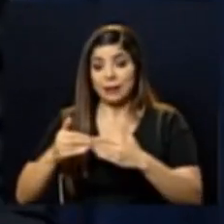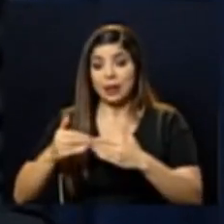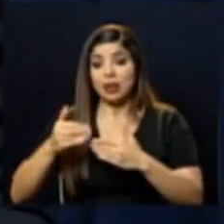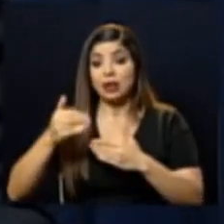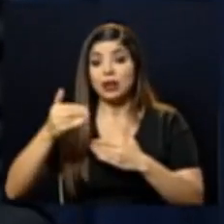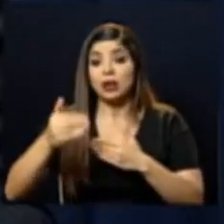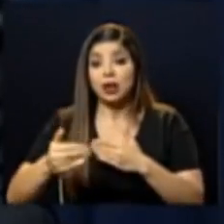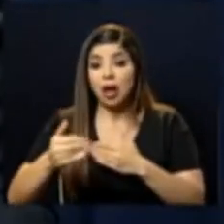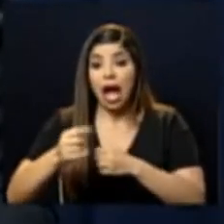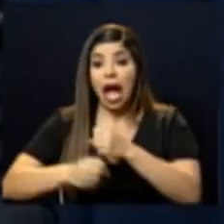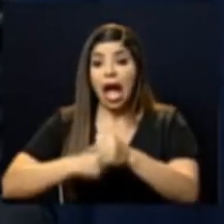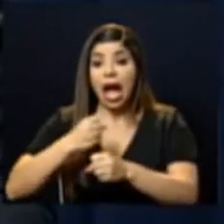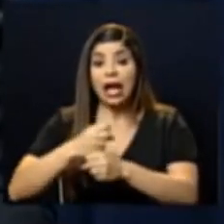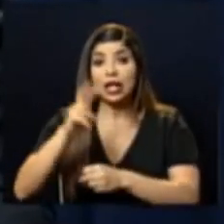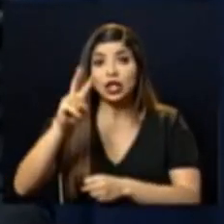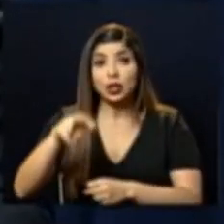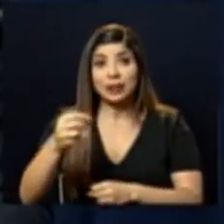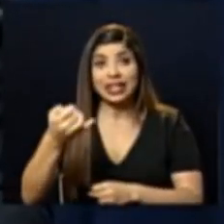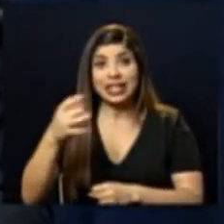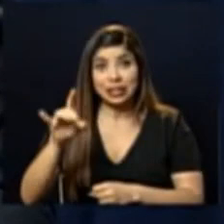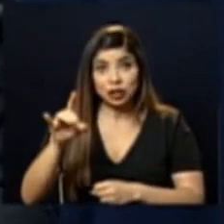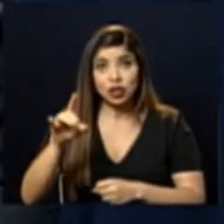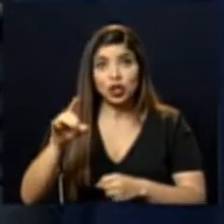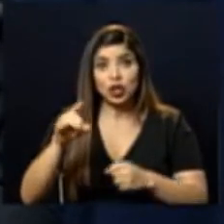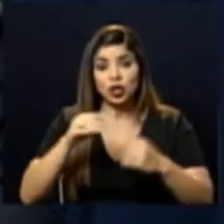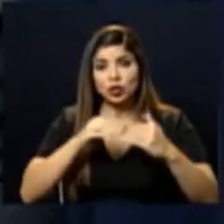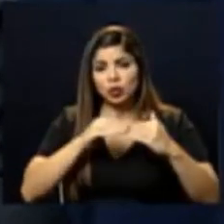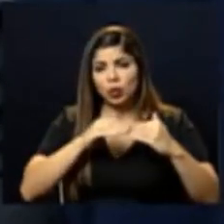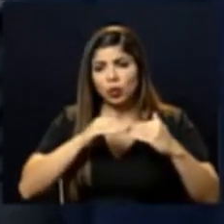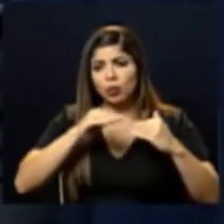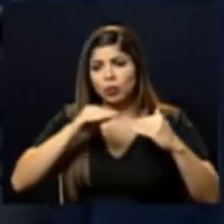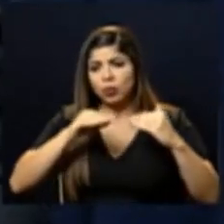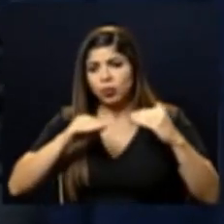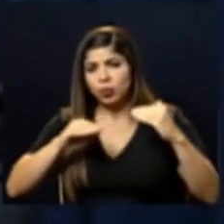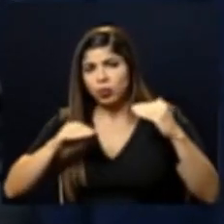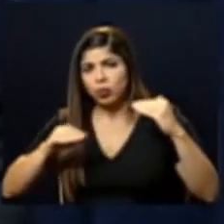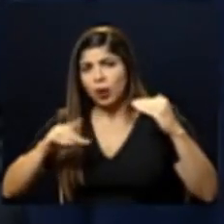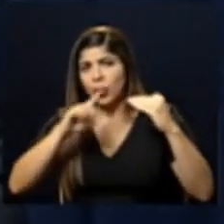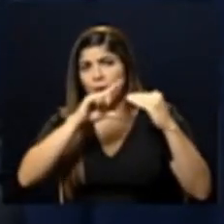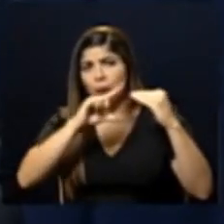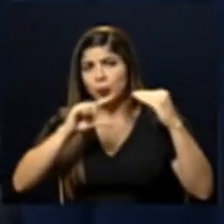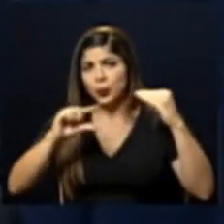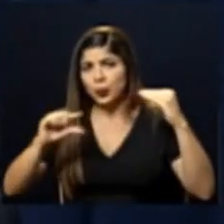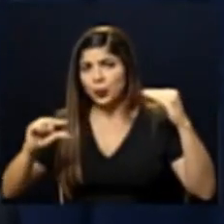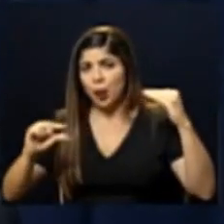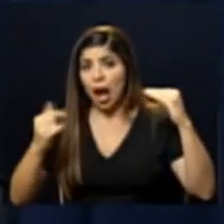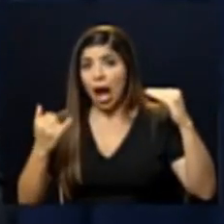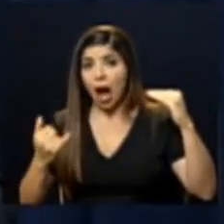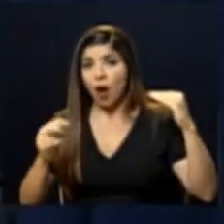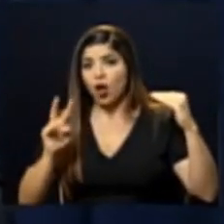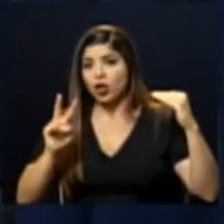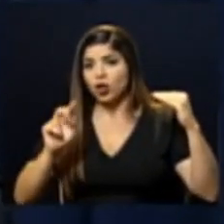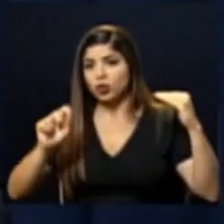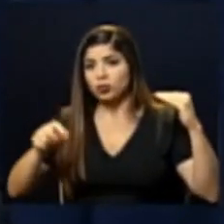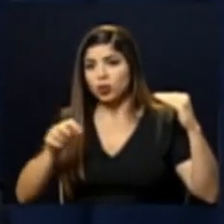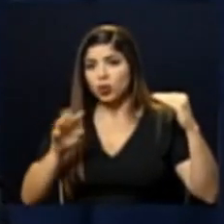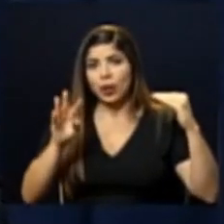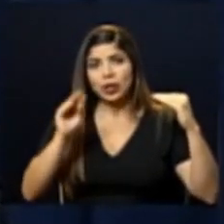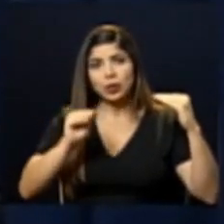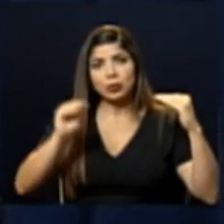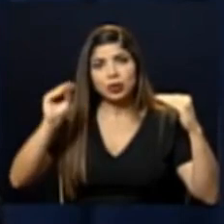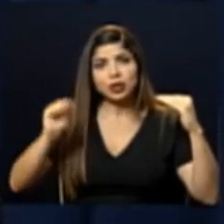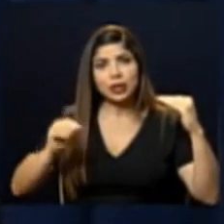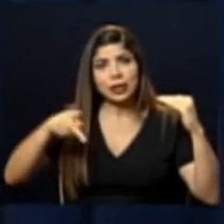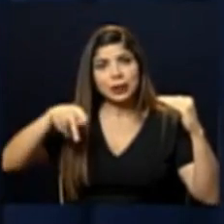del 2018 ha seguido una trayectoria a la baja, llegando a 2,4% del